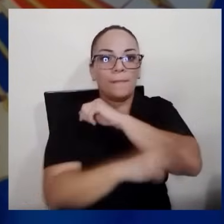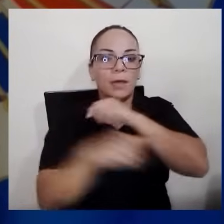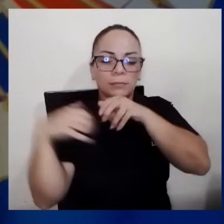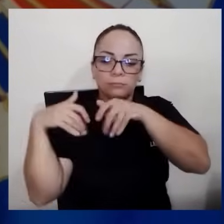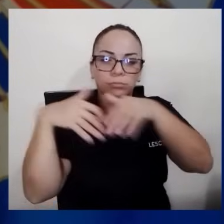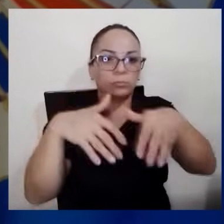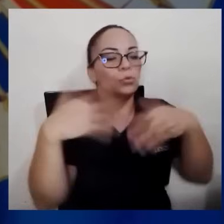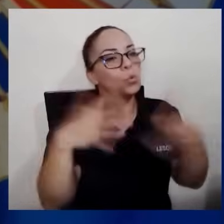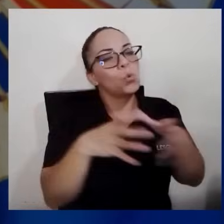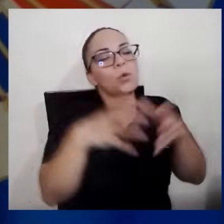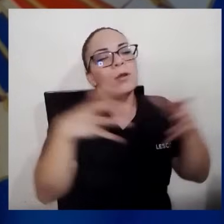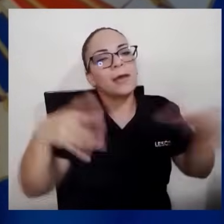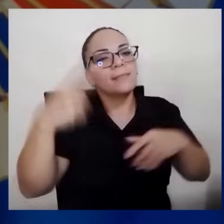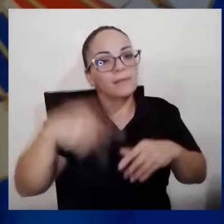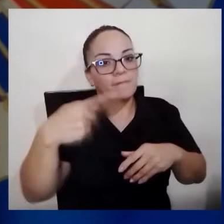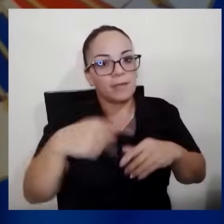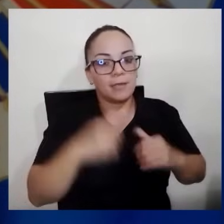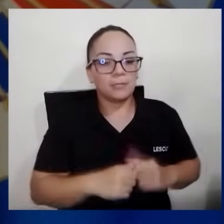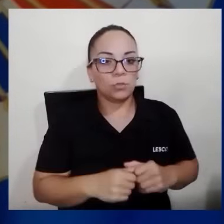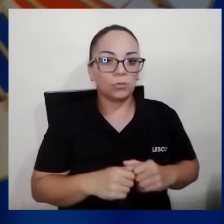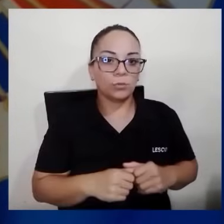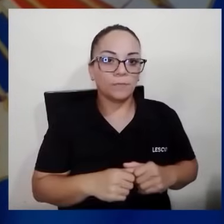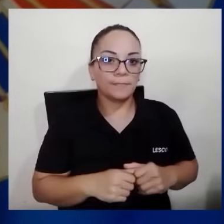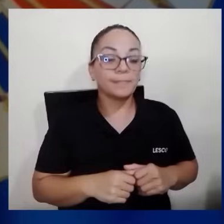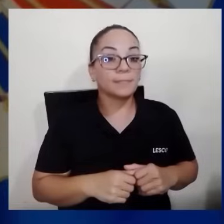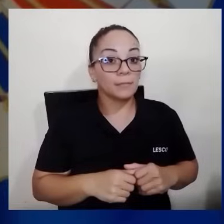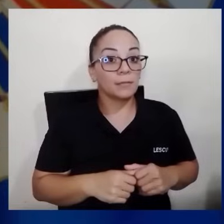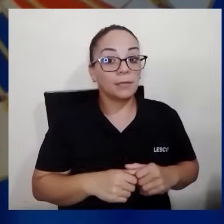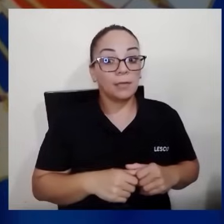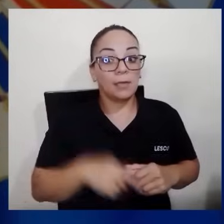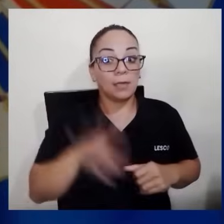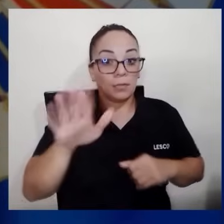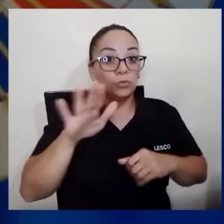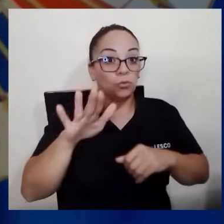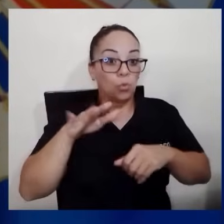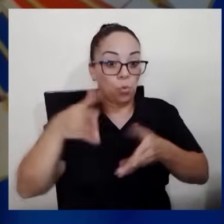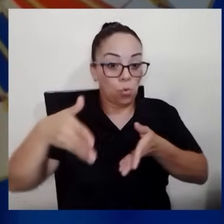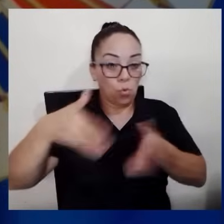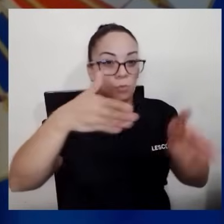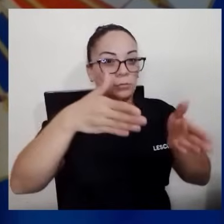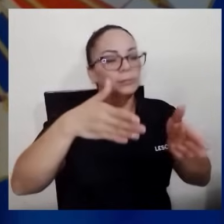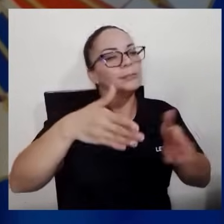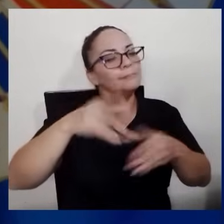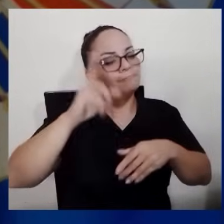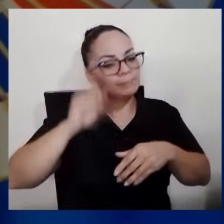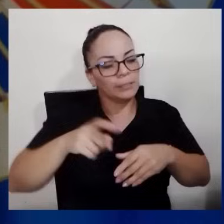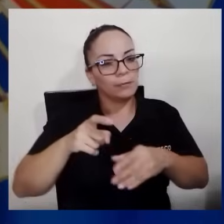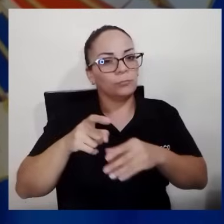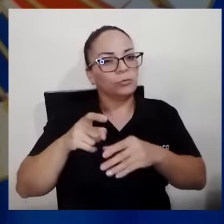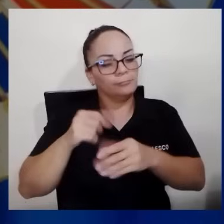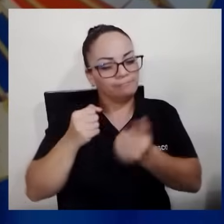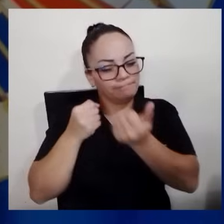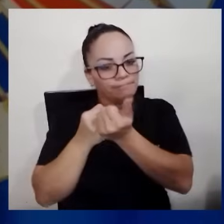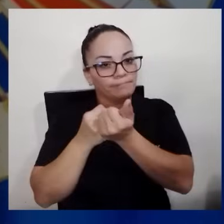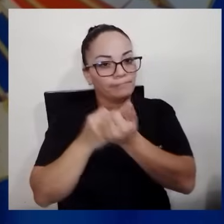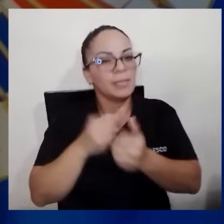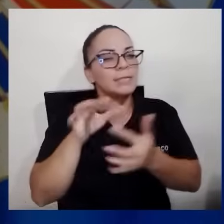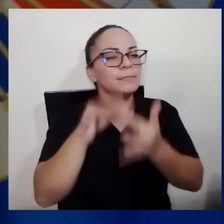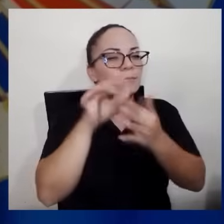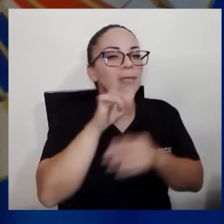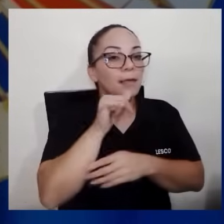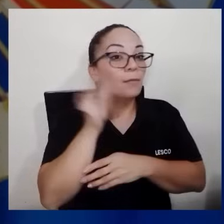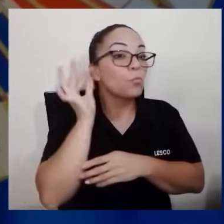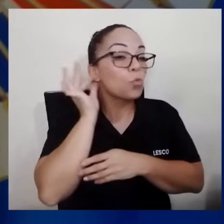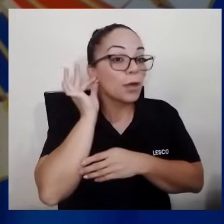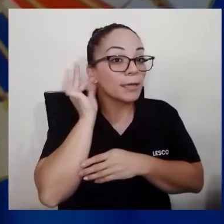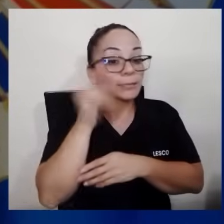riesgos a los que se enfrentan en su travesía especialmente a las mujeres y a las niñas